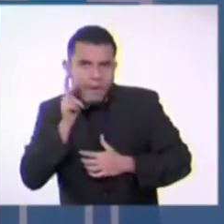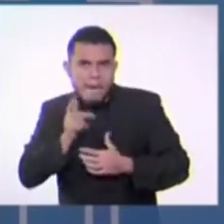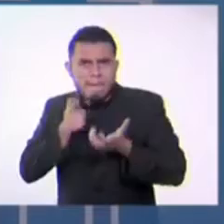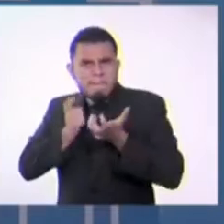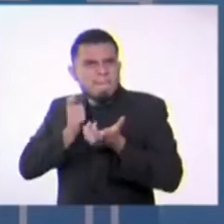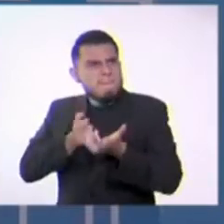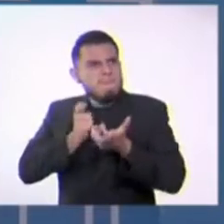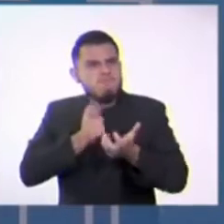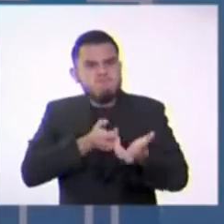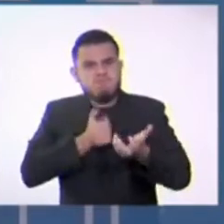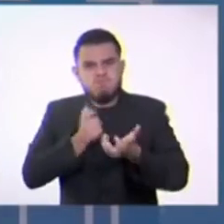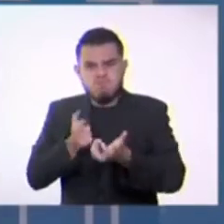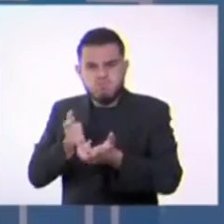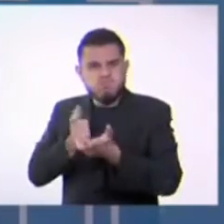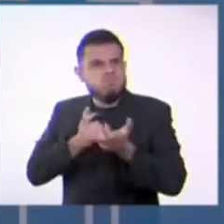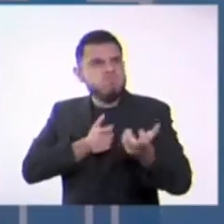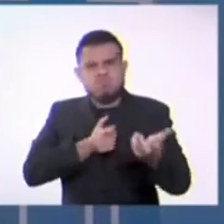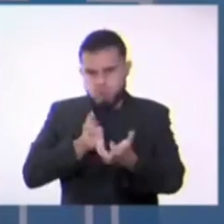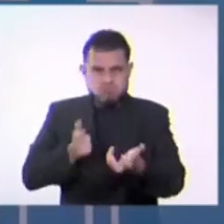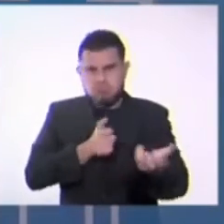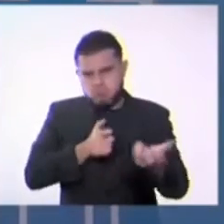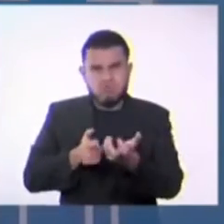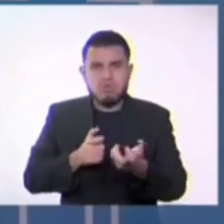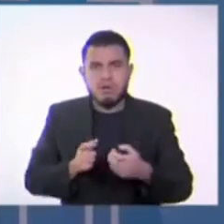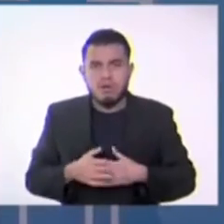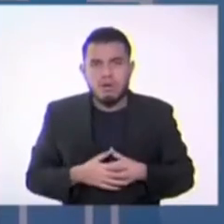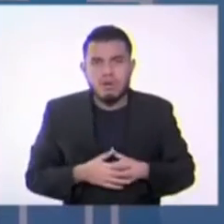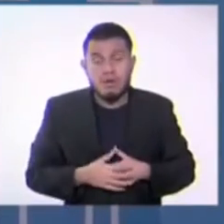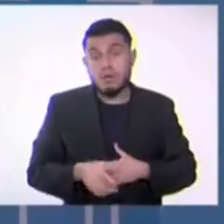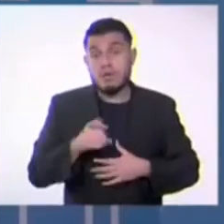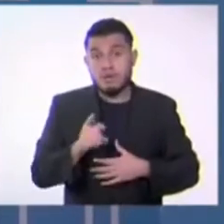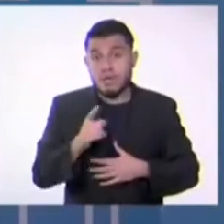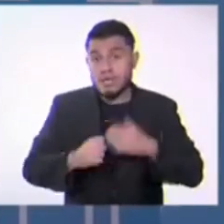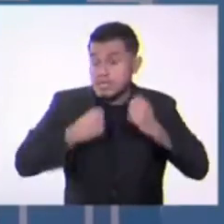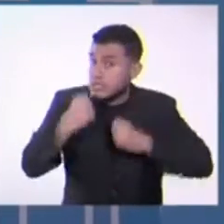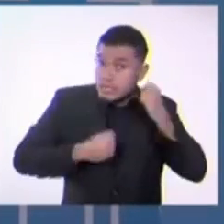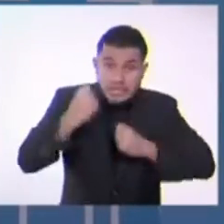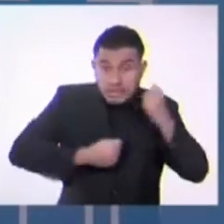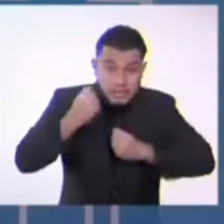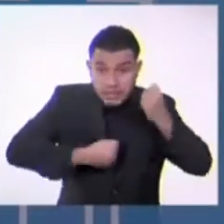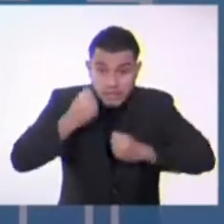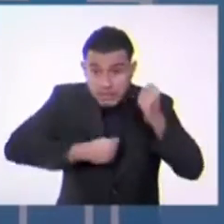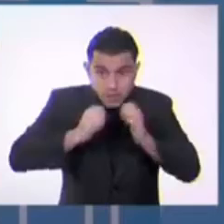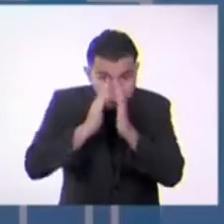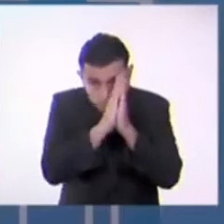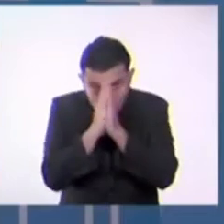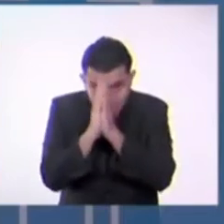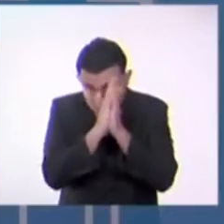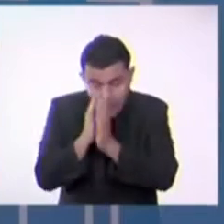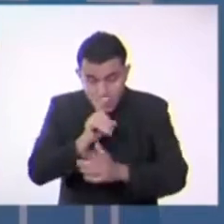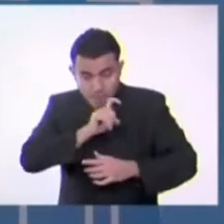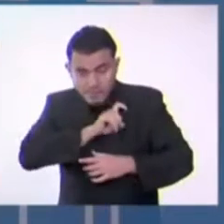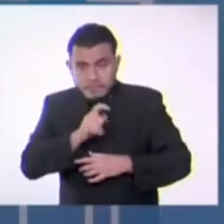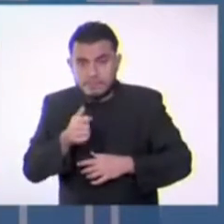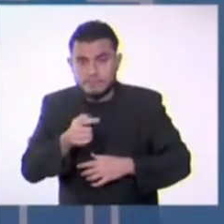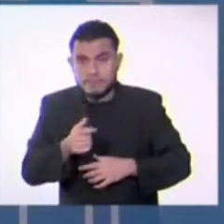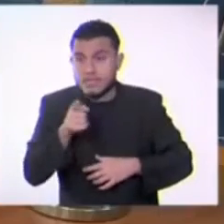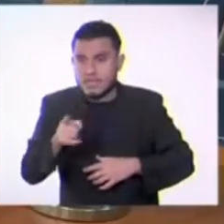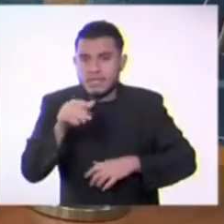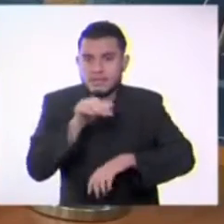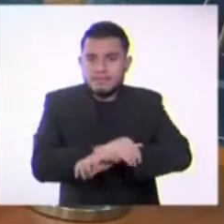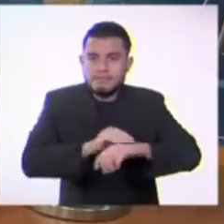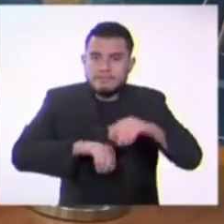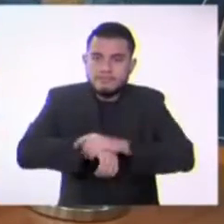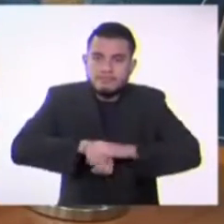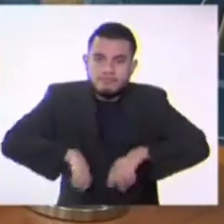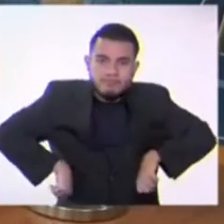disparos y él corre a esconderse a la policía y de ahí es arrestado,